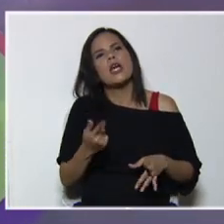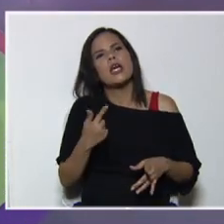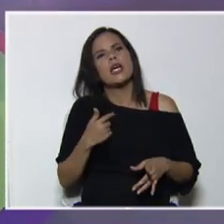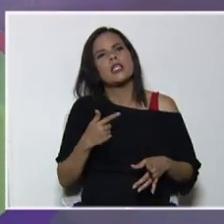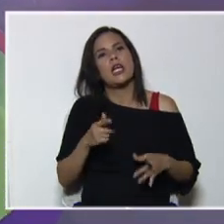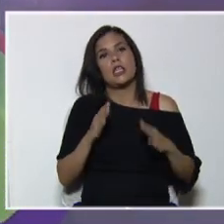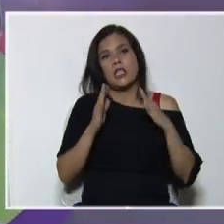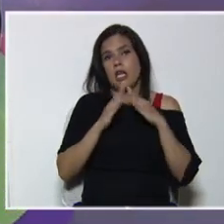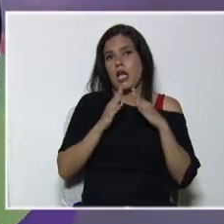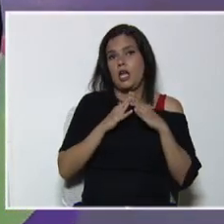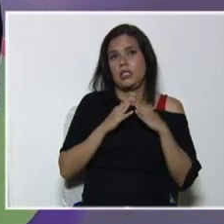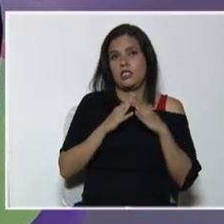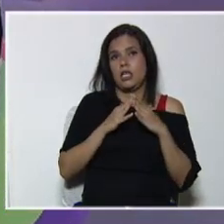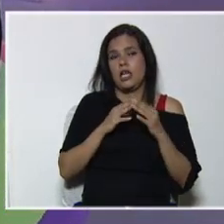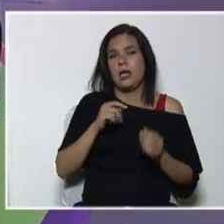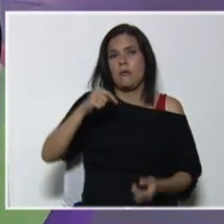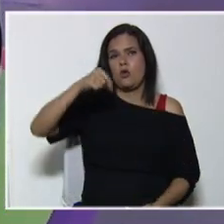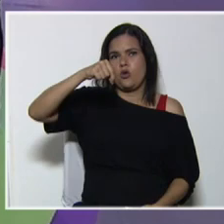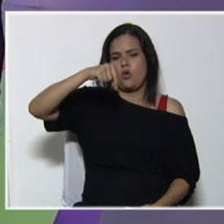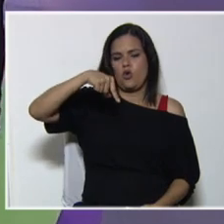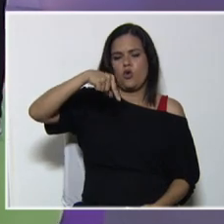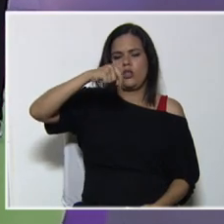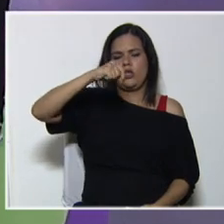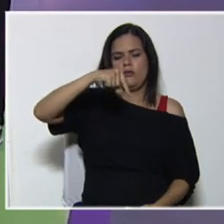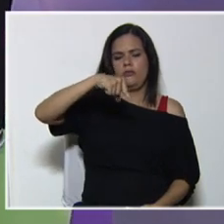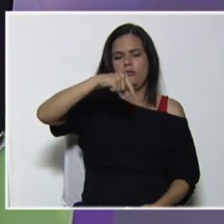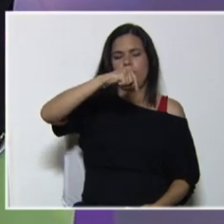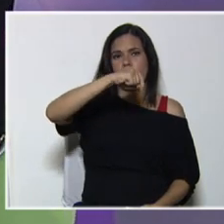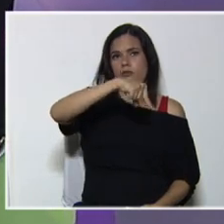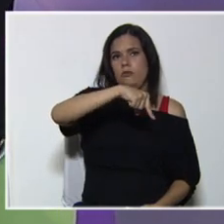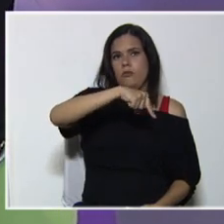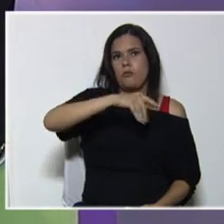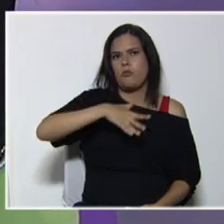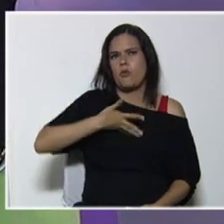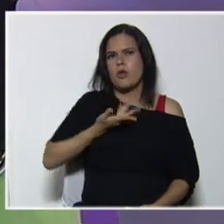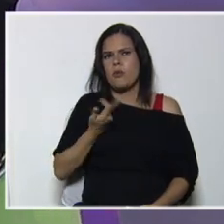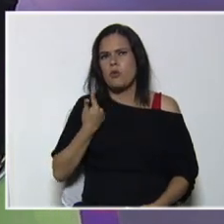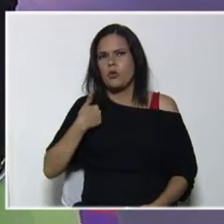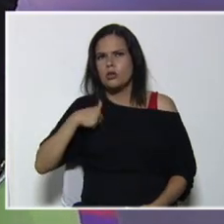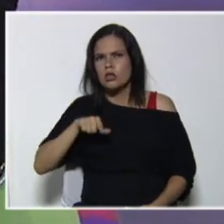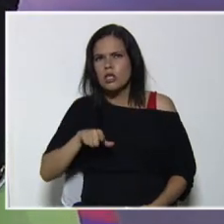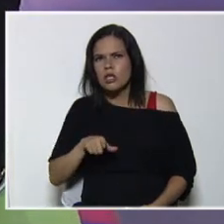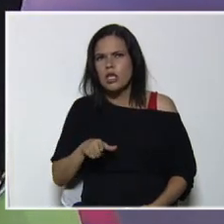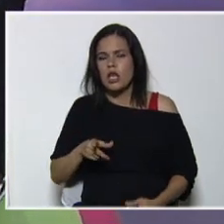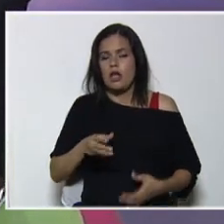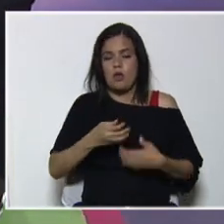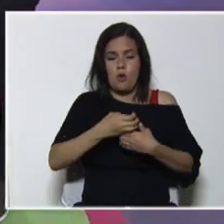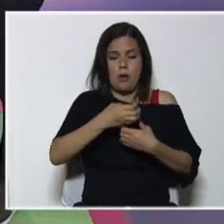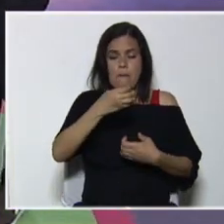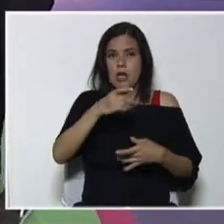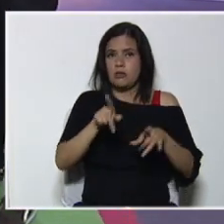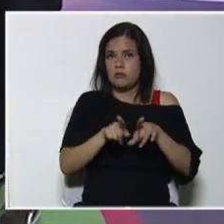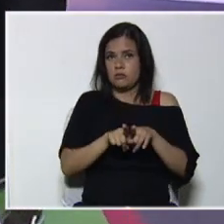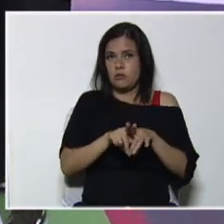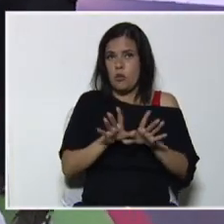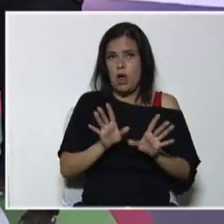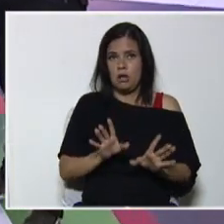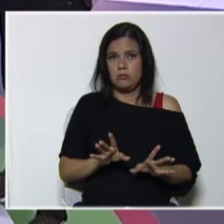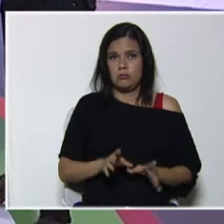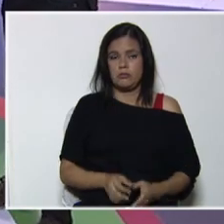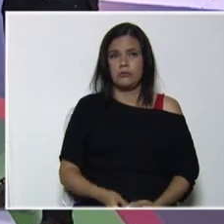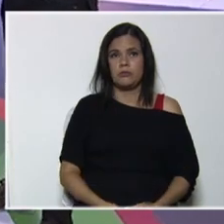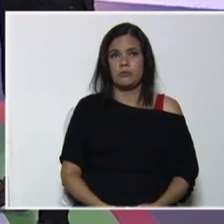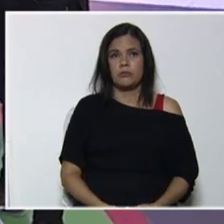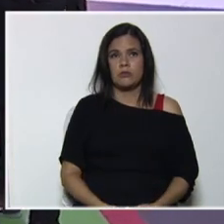riego casero que es por goteo. Podemos tener un envase igualmente de plástico,